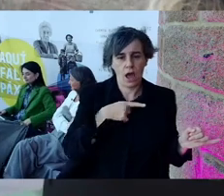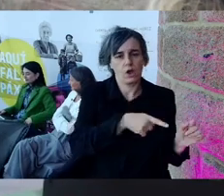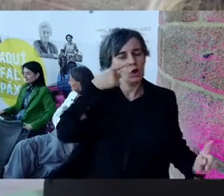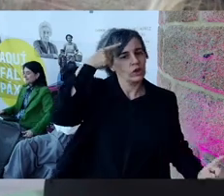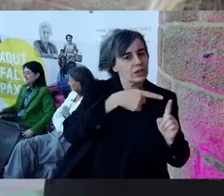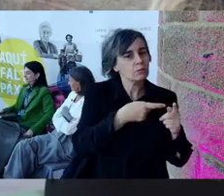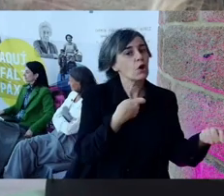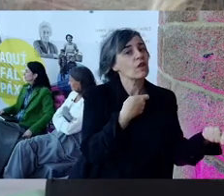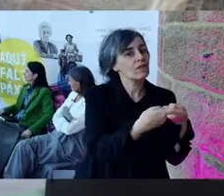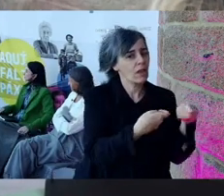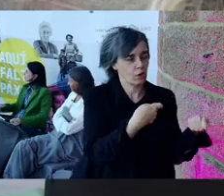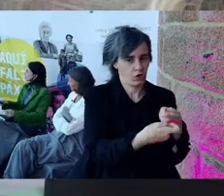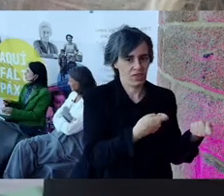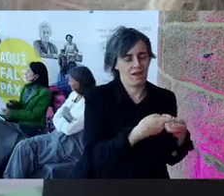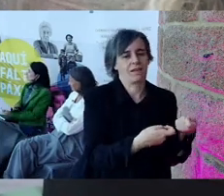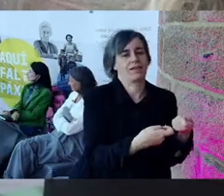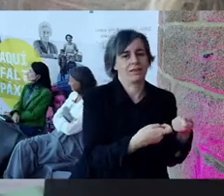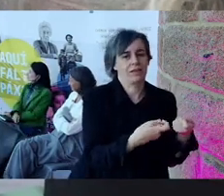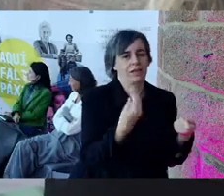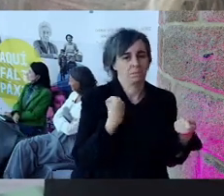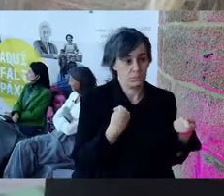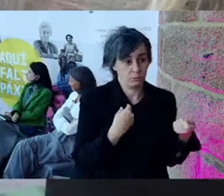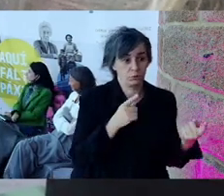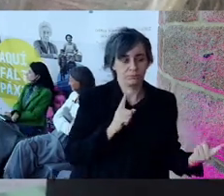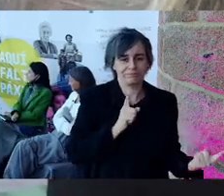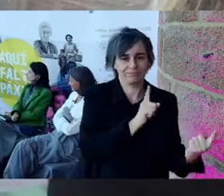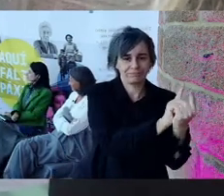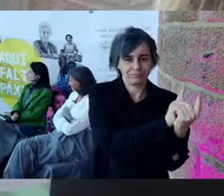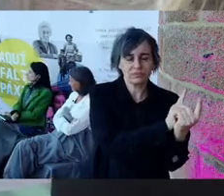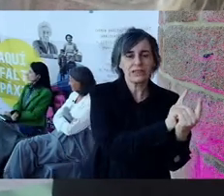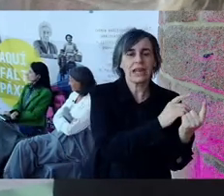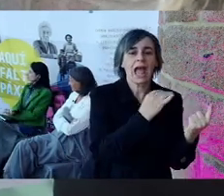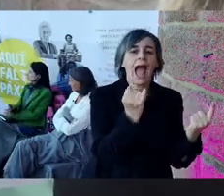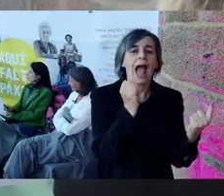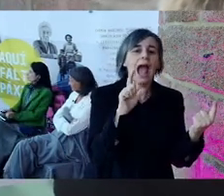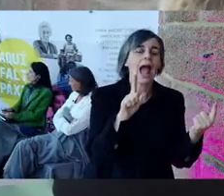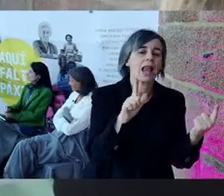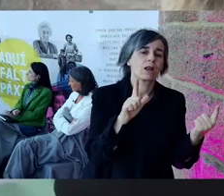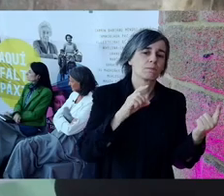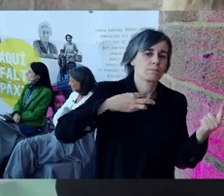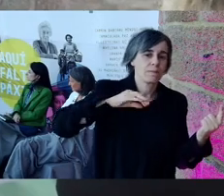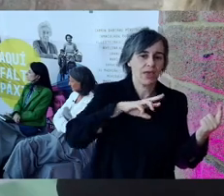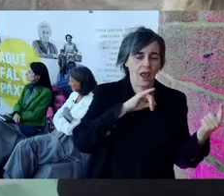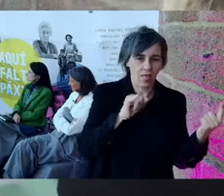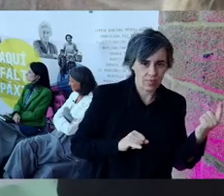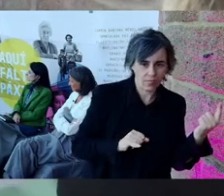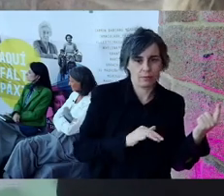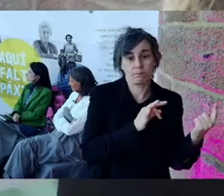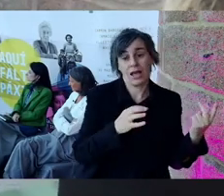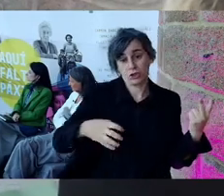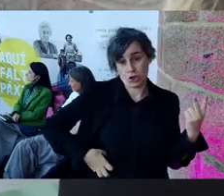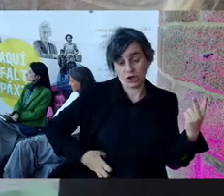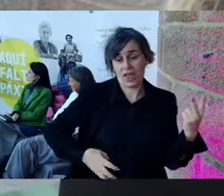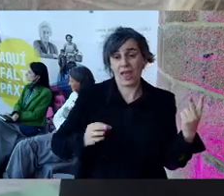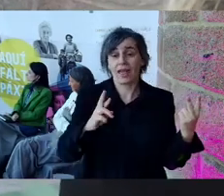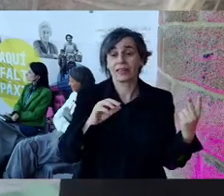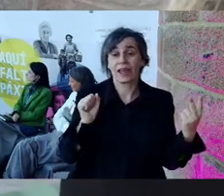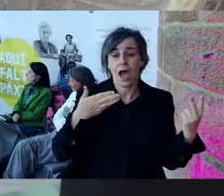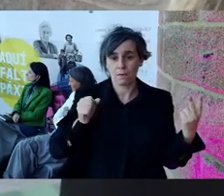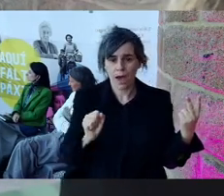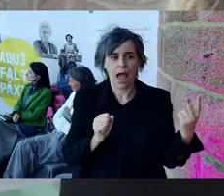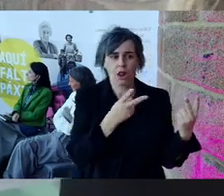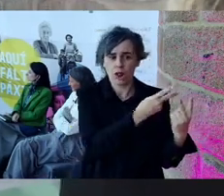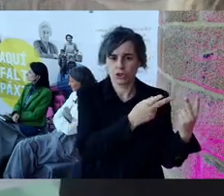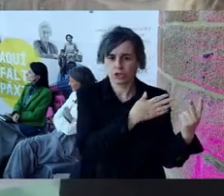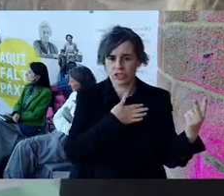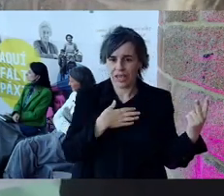para negociar, se encontra con precisamente, non, con Xelmírez e co conde de Traba, que queren facer